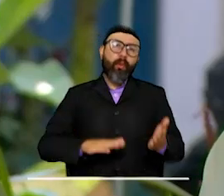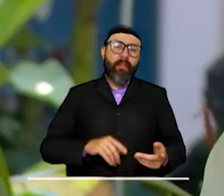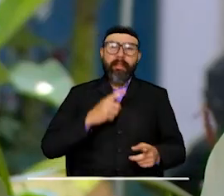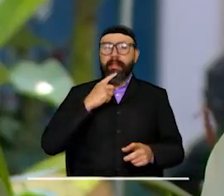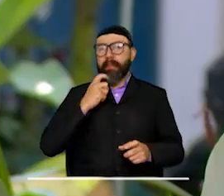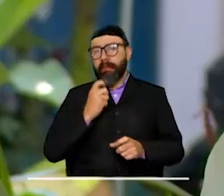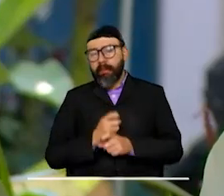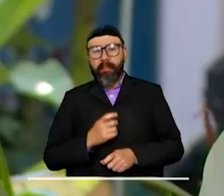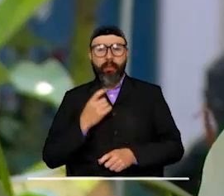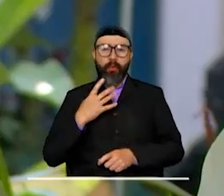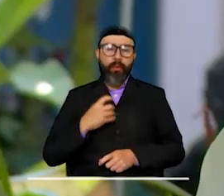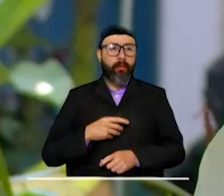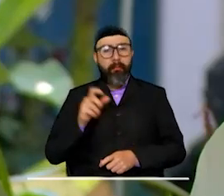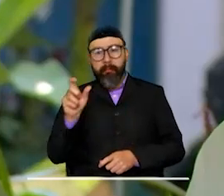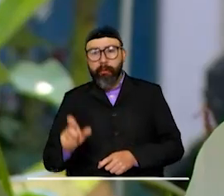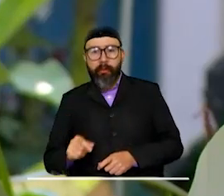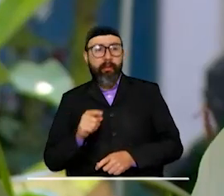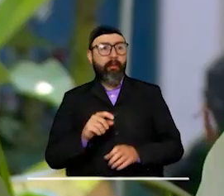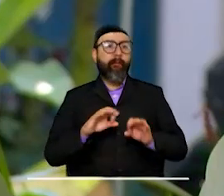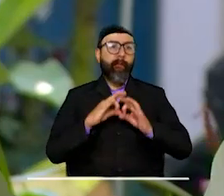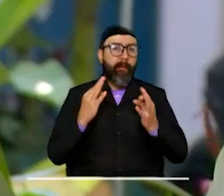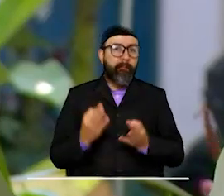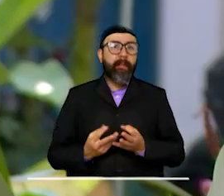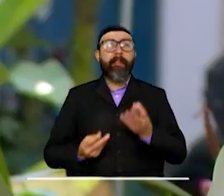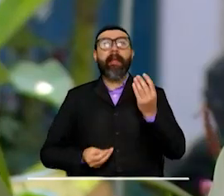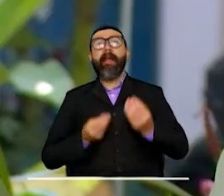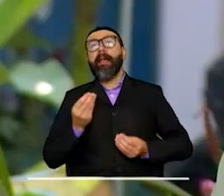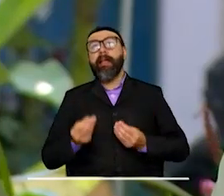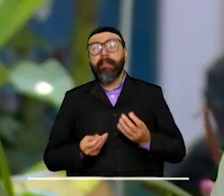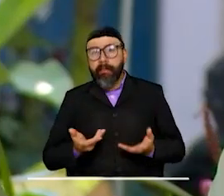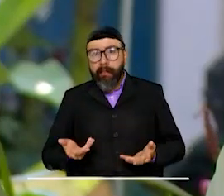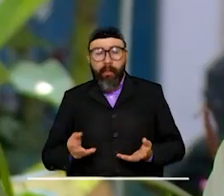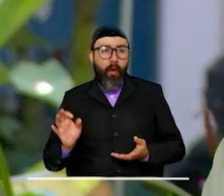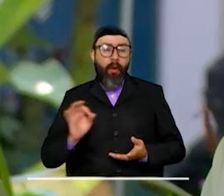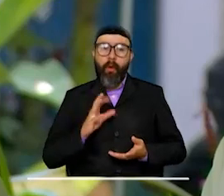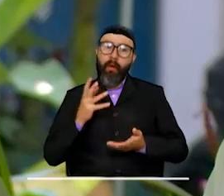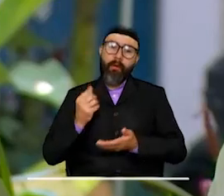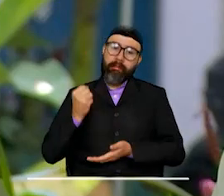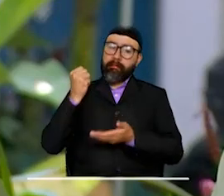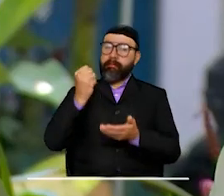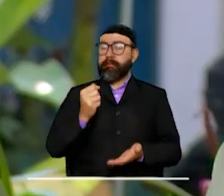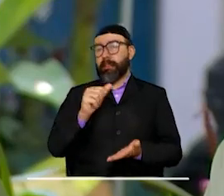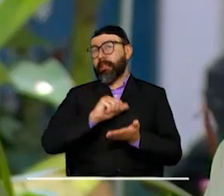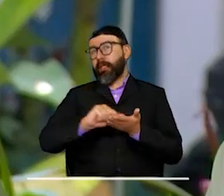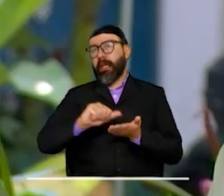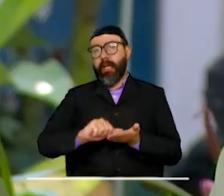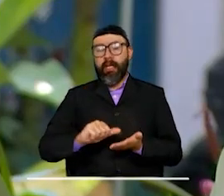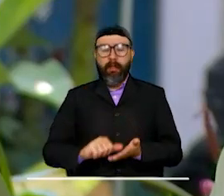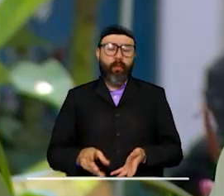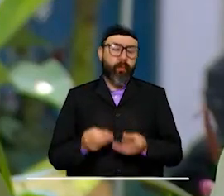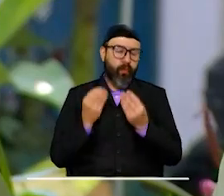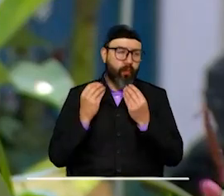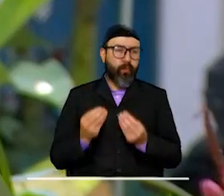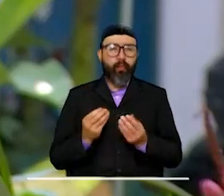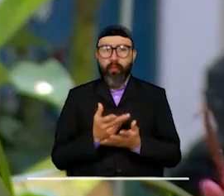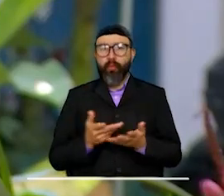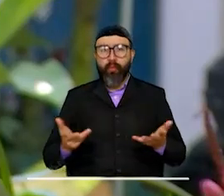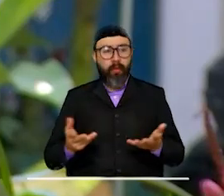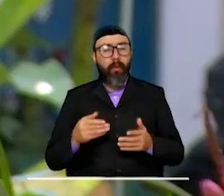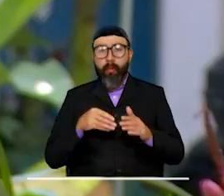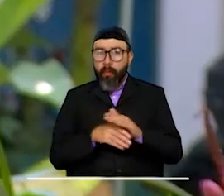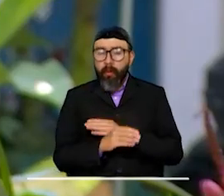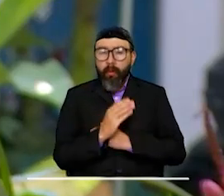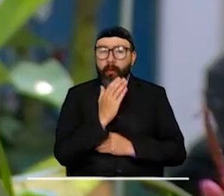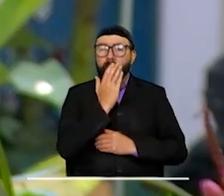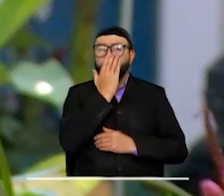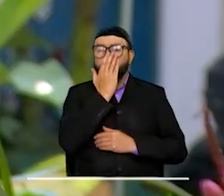para el paciente como para la familia, una muerte muy costosa además, todo lo que implica una unidad de cuidados